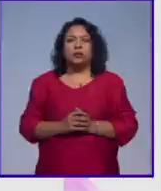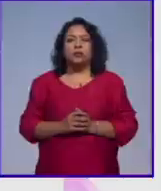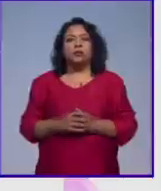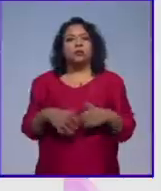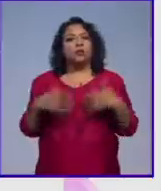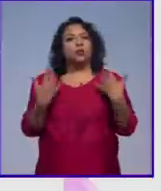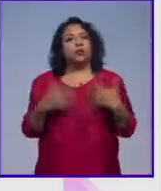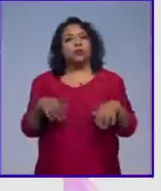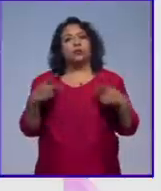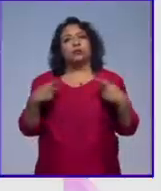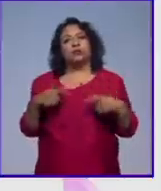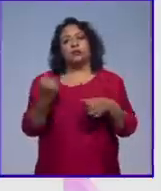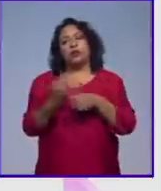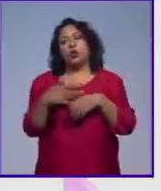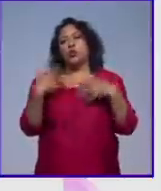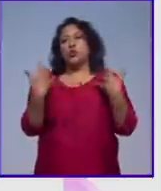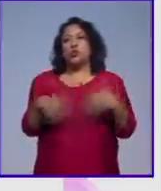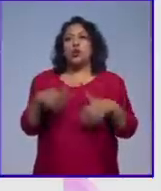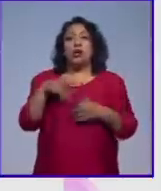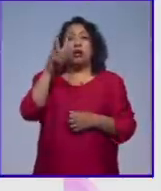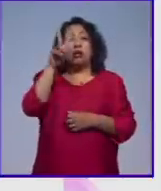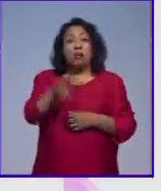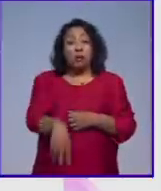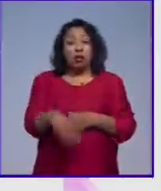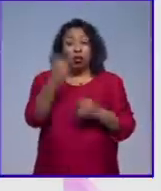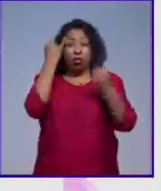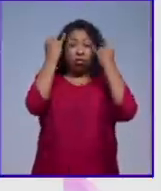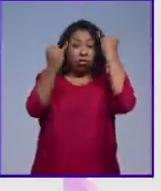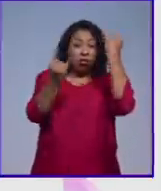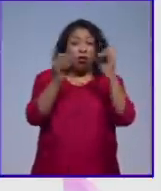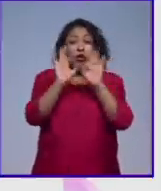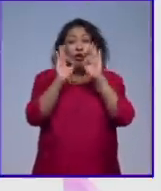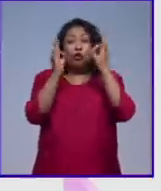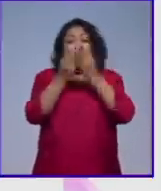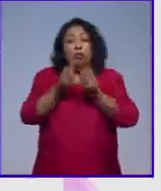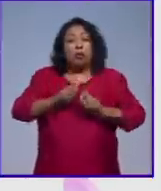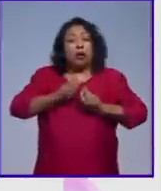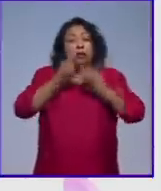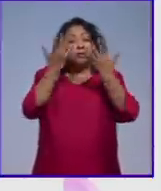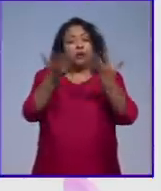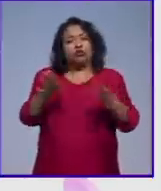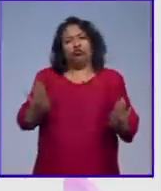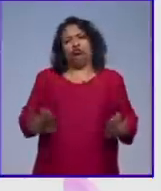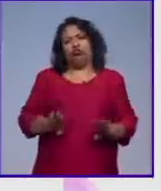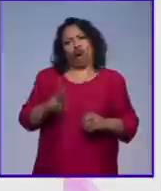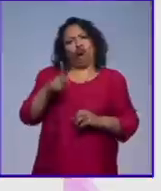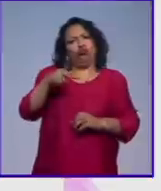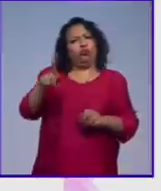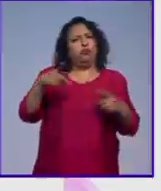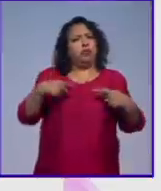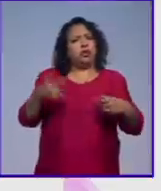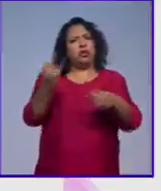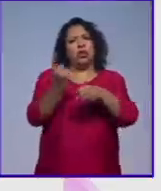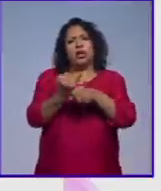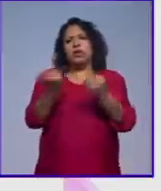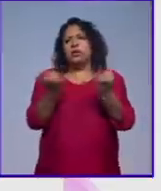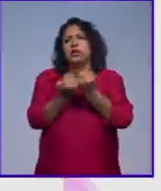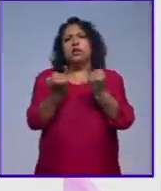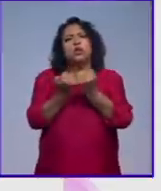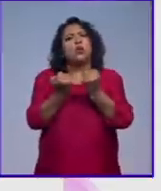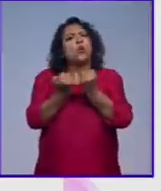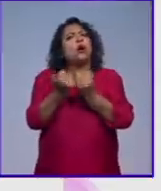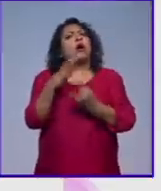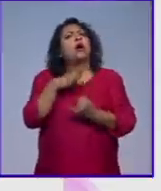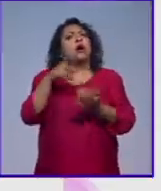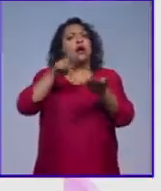No, qué personajazo, y la verdad creador de un lenguaje muy característico y de personajes también que